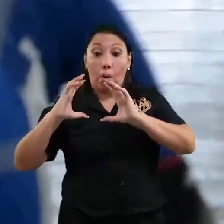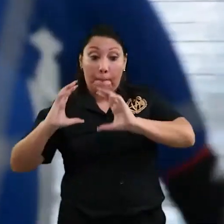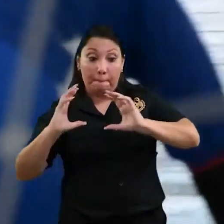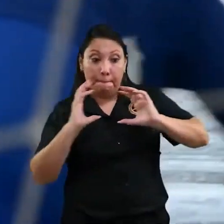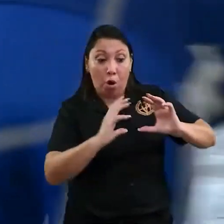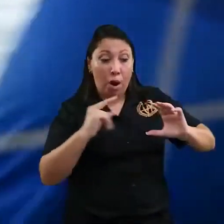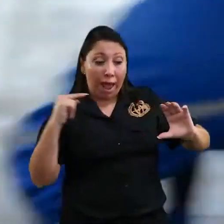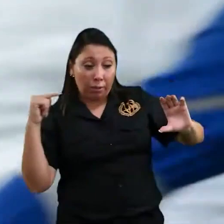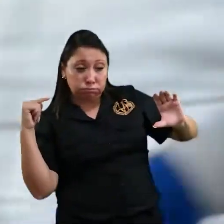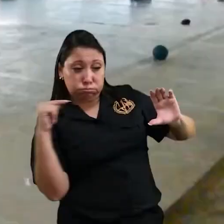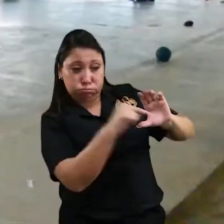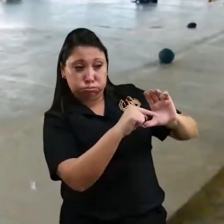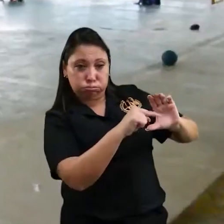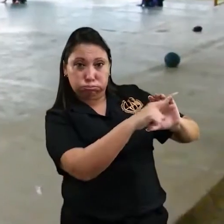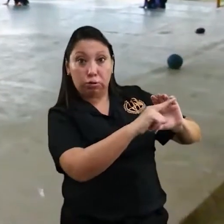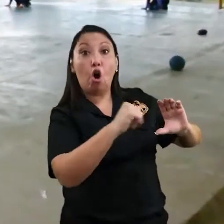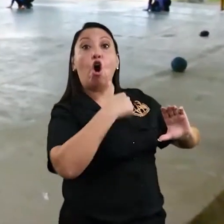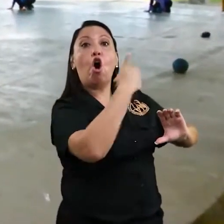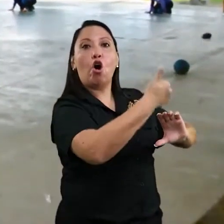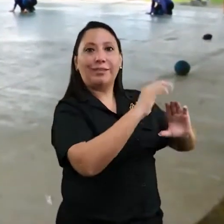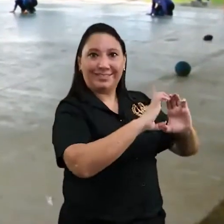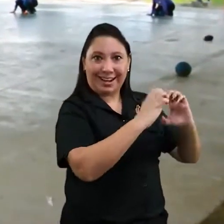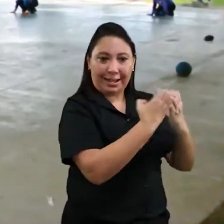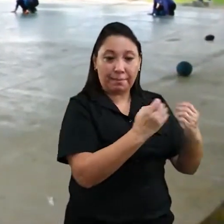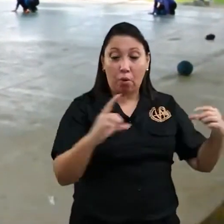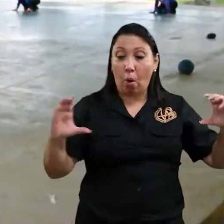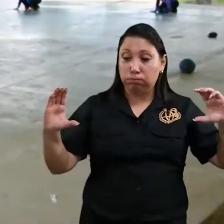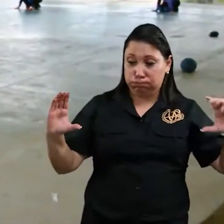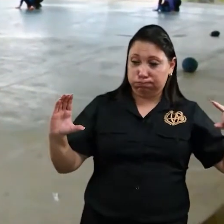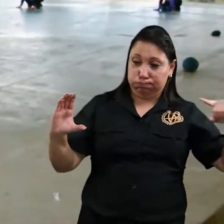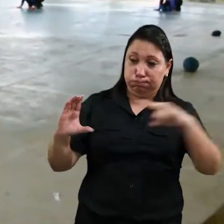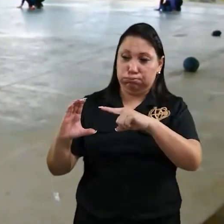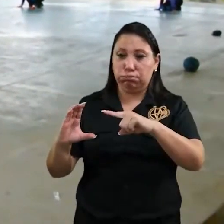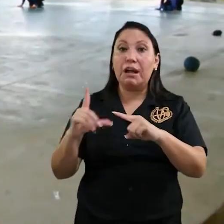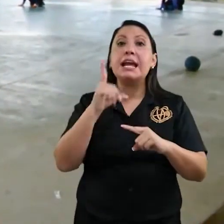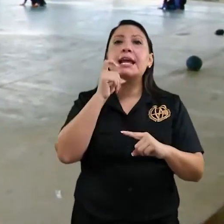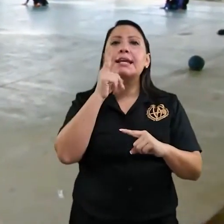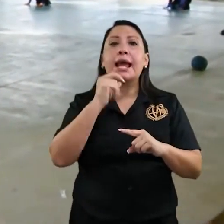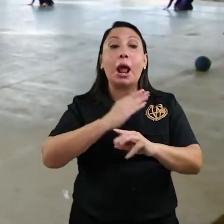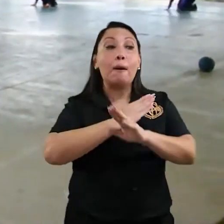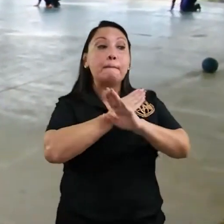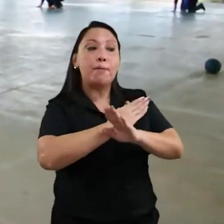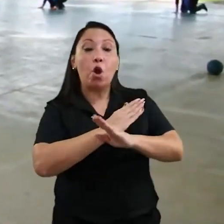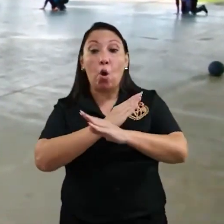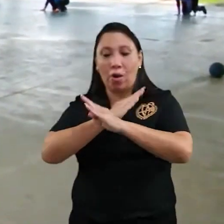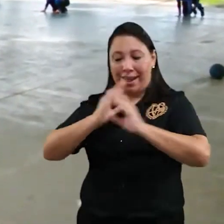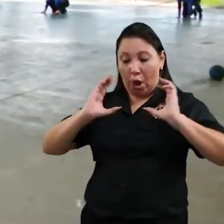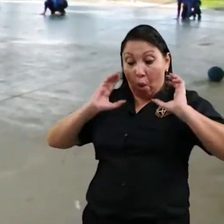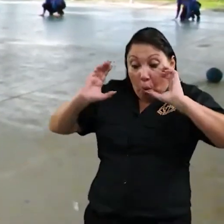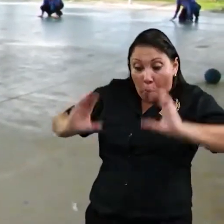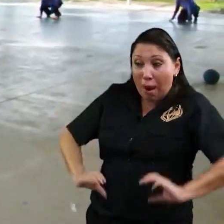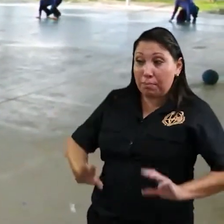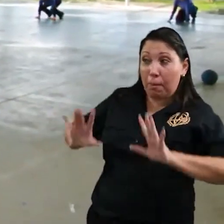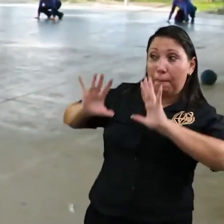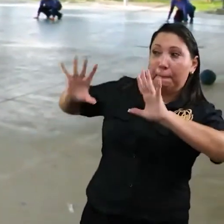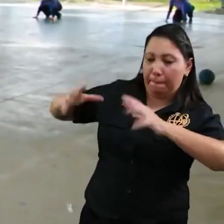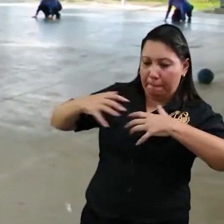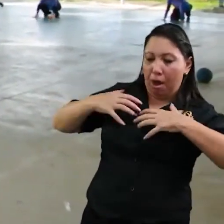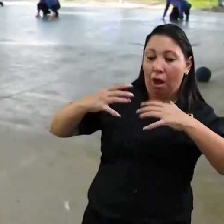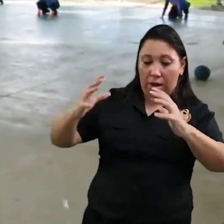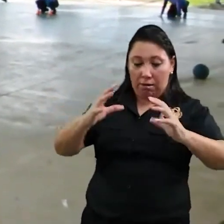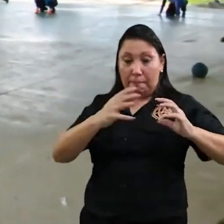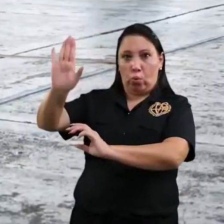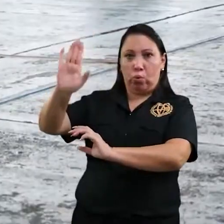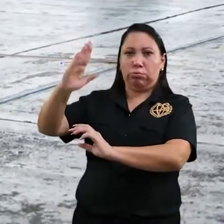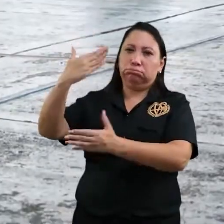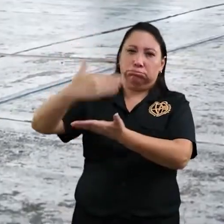los jugadores en la cancha la portería con una anchura de 9 Met Define una cancha rectangular todas las líneas